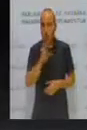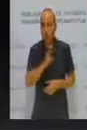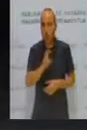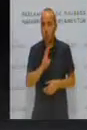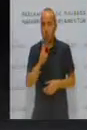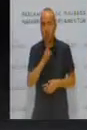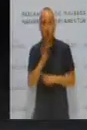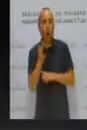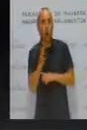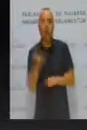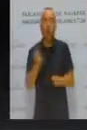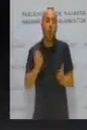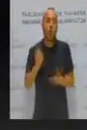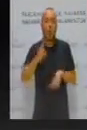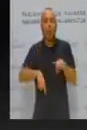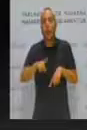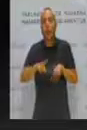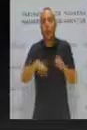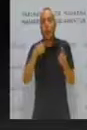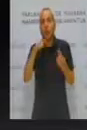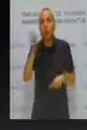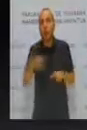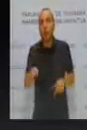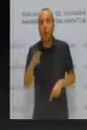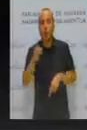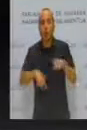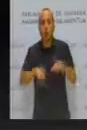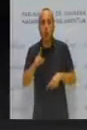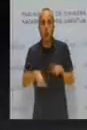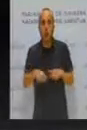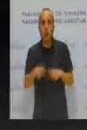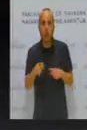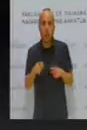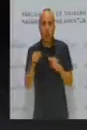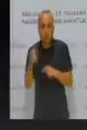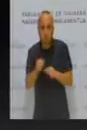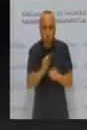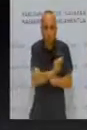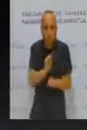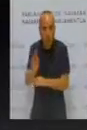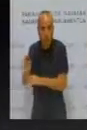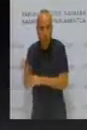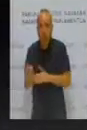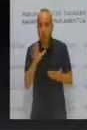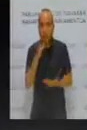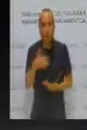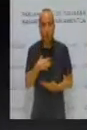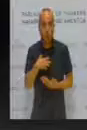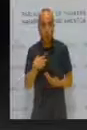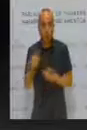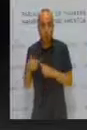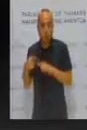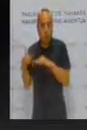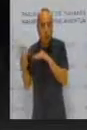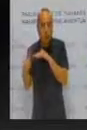Gerobay, no dependerá de los presupuestos y de las aportaciones presupuestarias que tengamos, porque claro, no se puede hacer más de lo que podamos